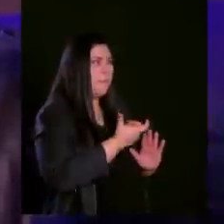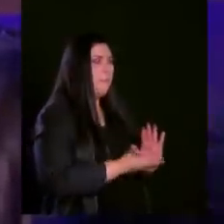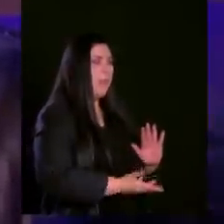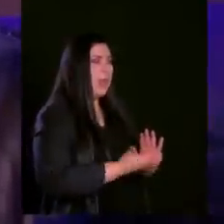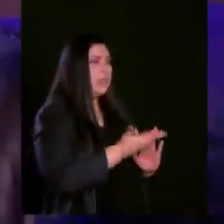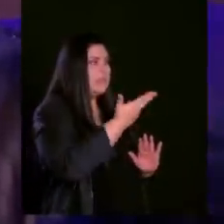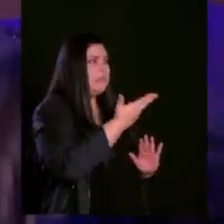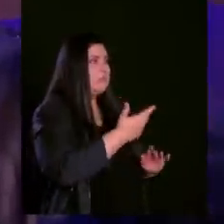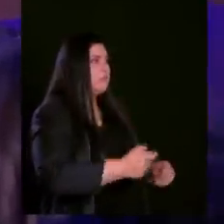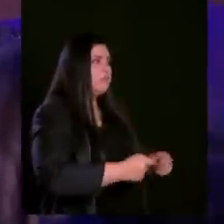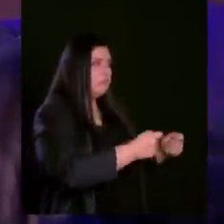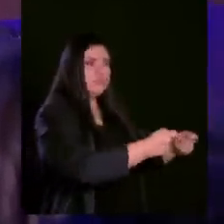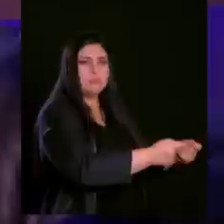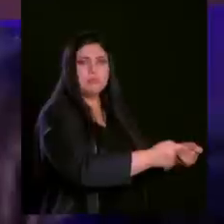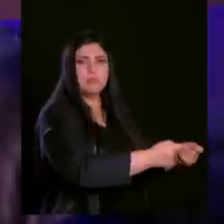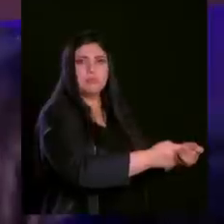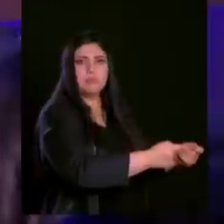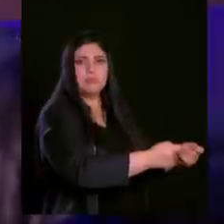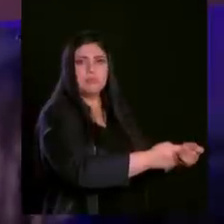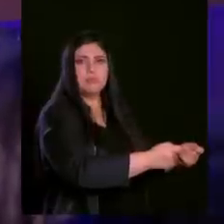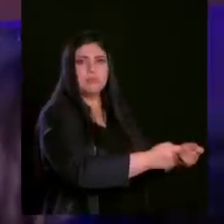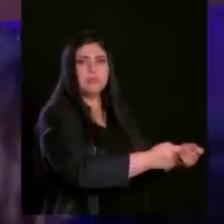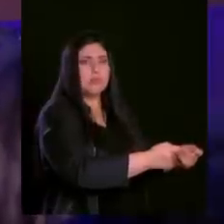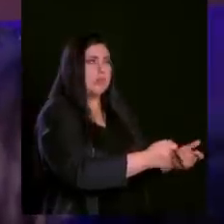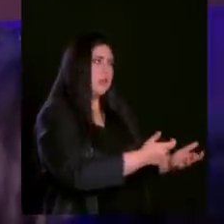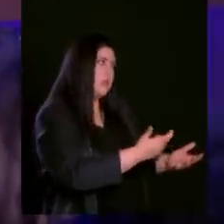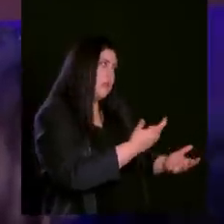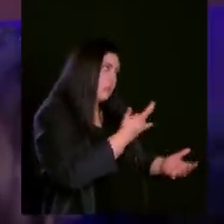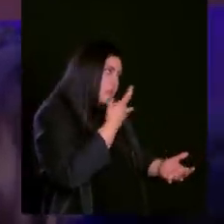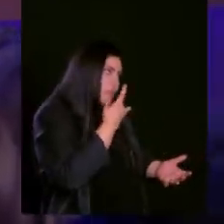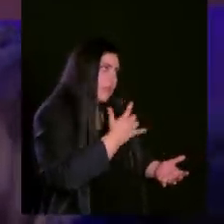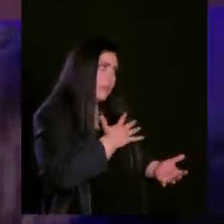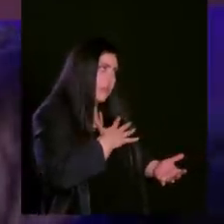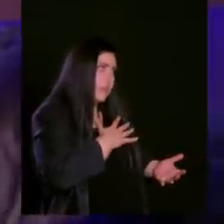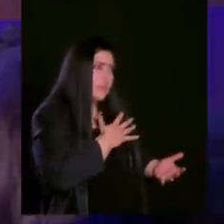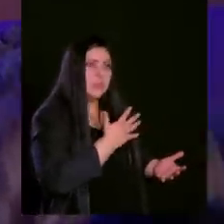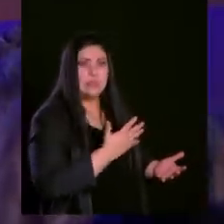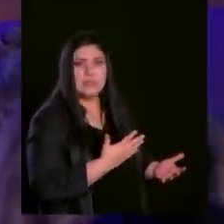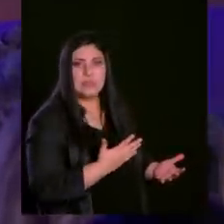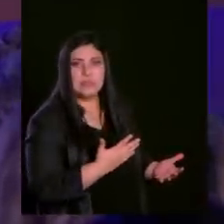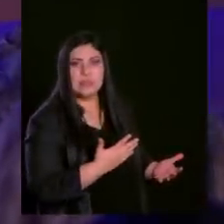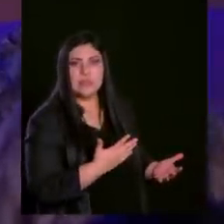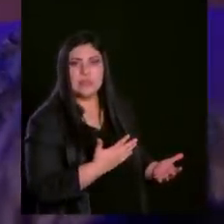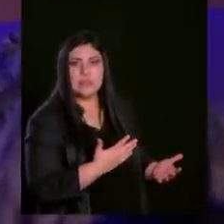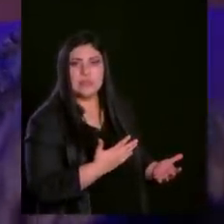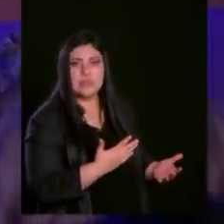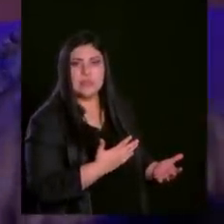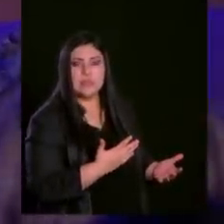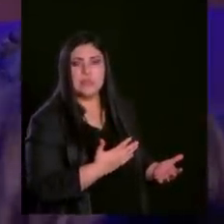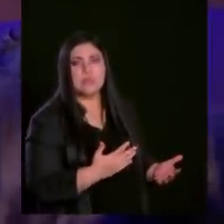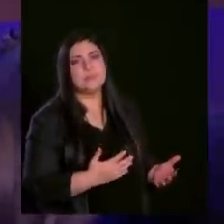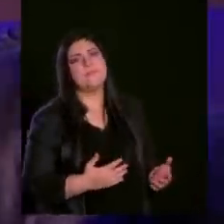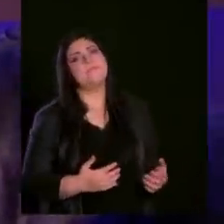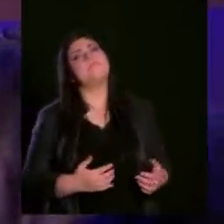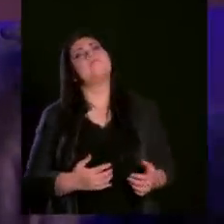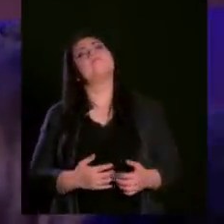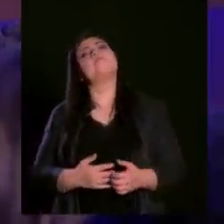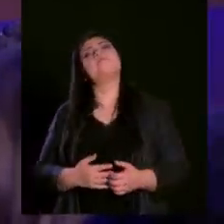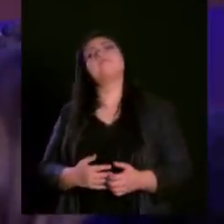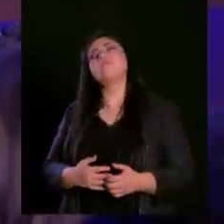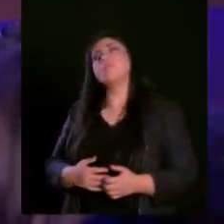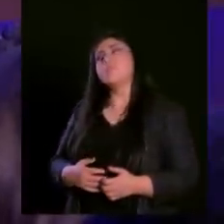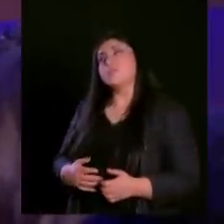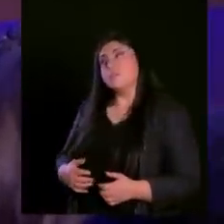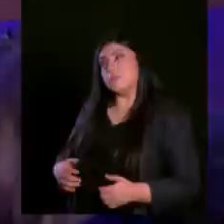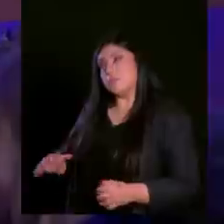Perdóname me perdonas ya después de este ver cuatro veces lo que había dado Mira por esta vez te voy a perdonar pero no